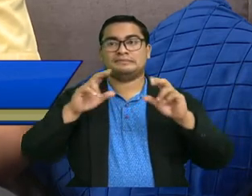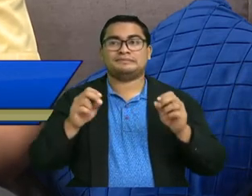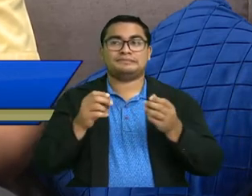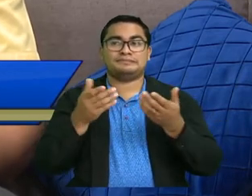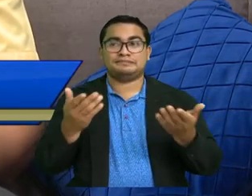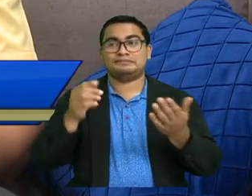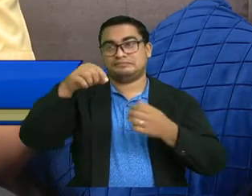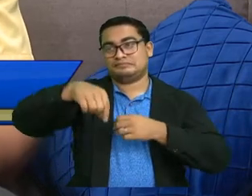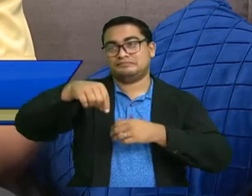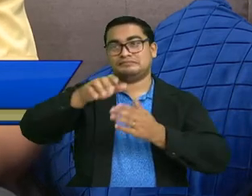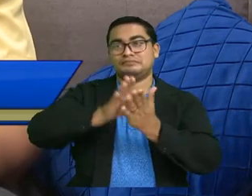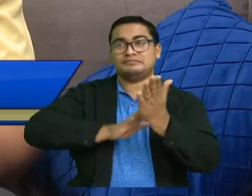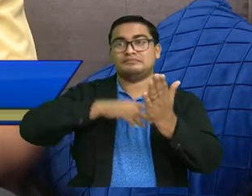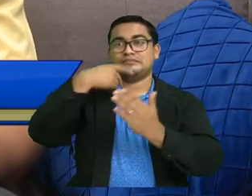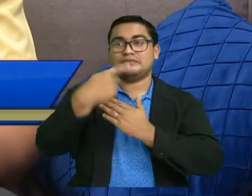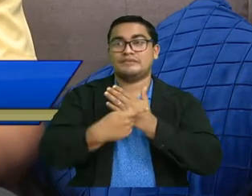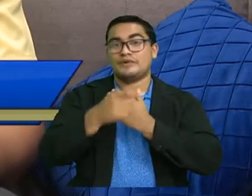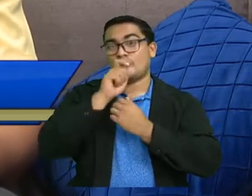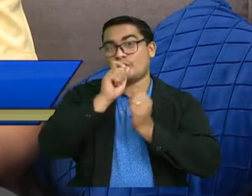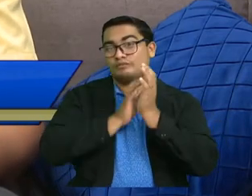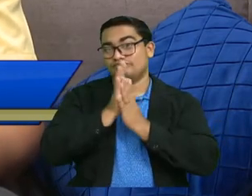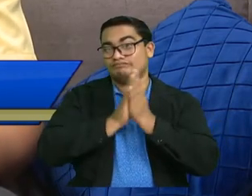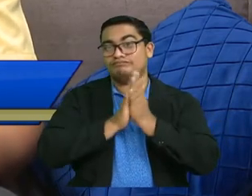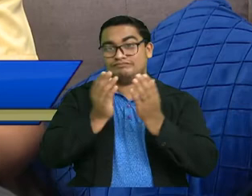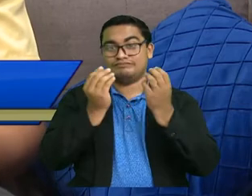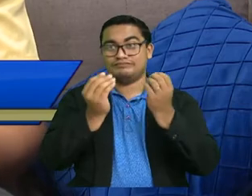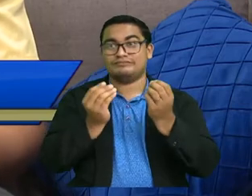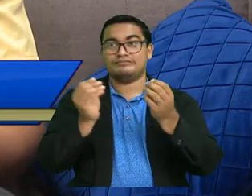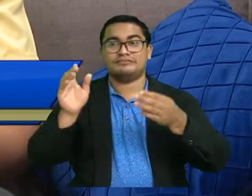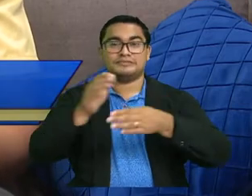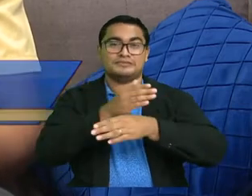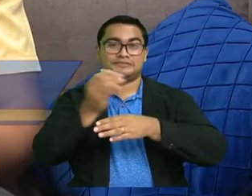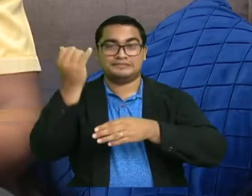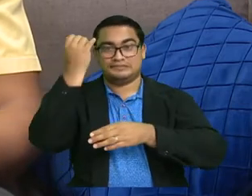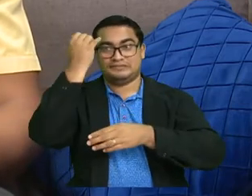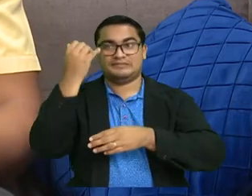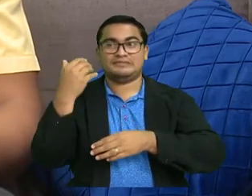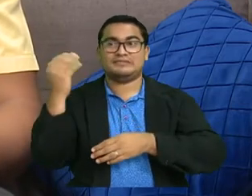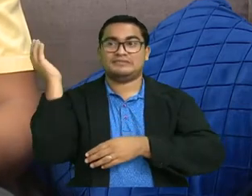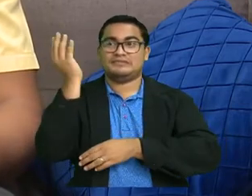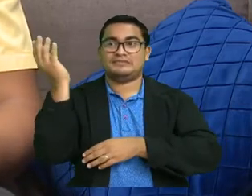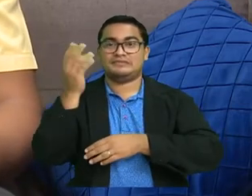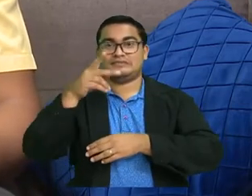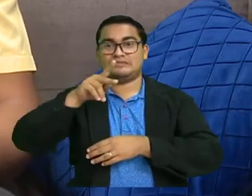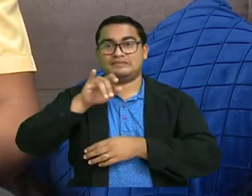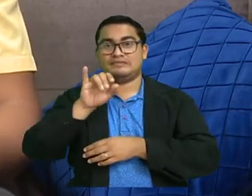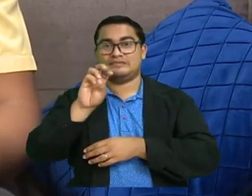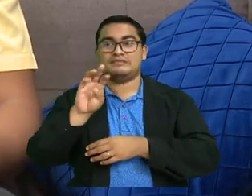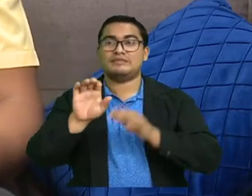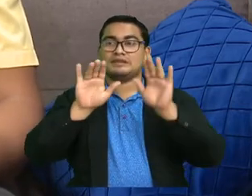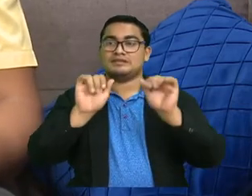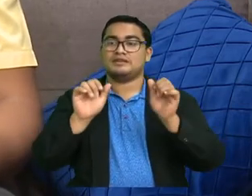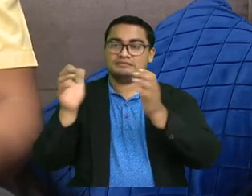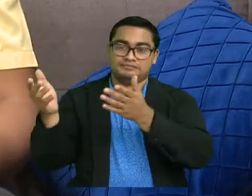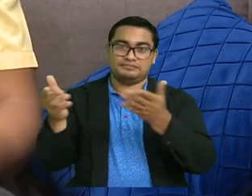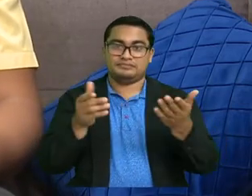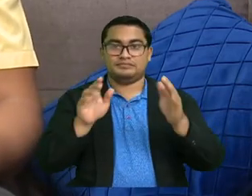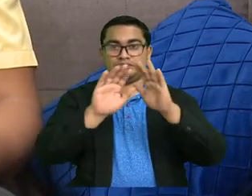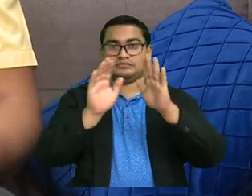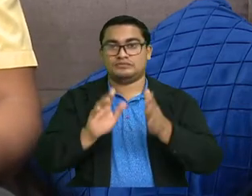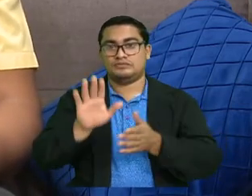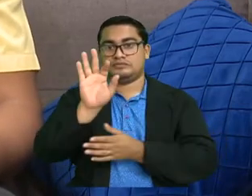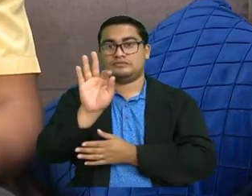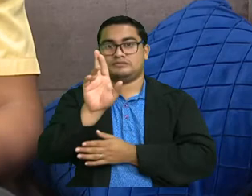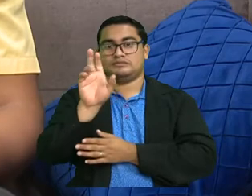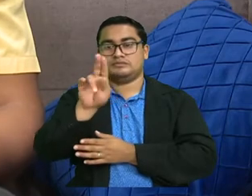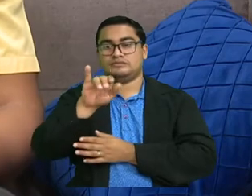este programa creo que le va a interesar y muchísimo. Expectativas Expo Pyme 2020, con nosotros ya en estudio la compañera Frania Peralta,